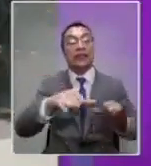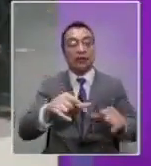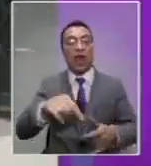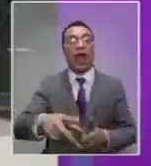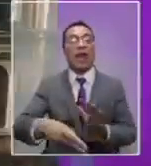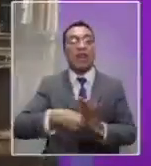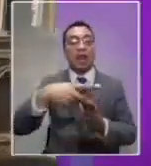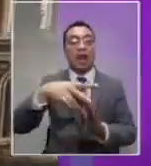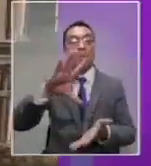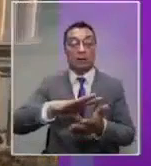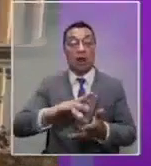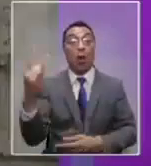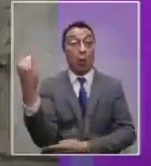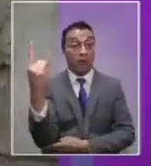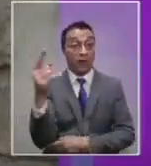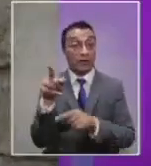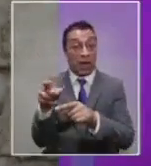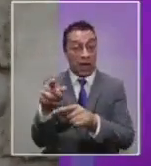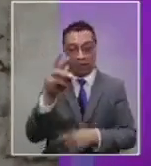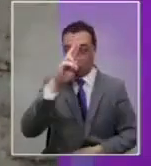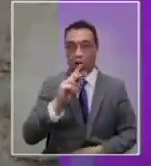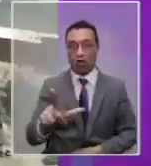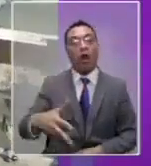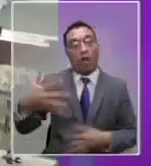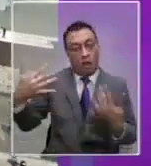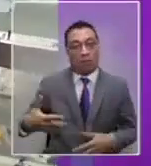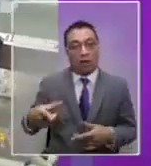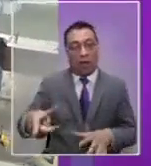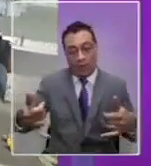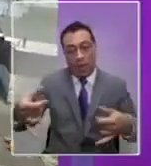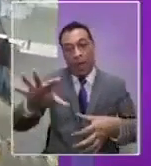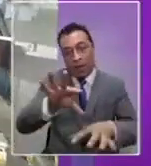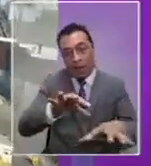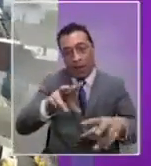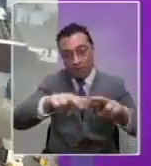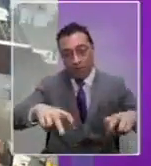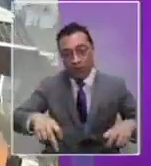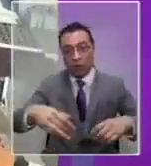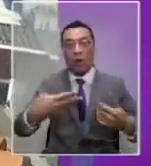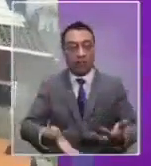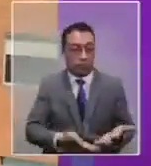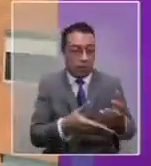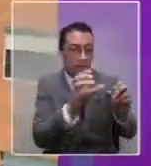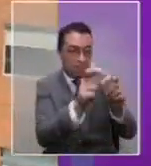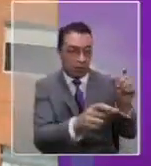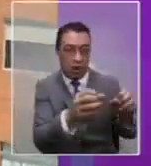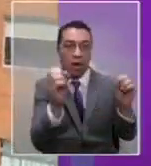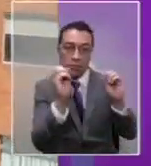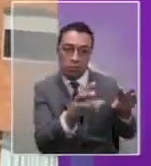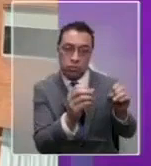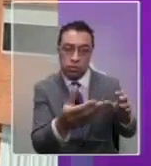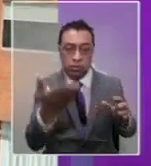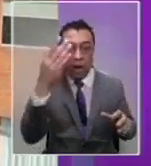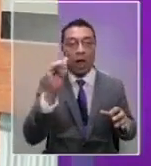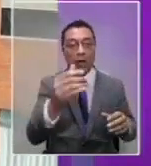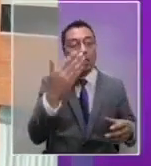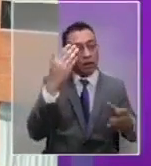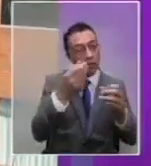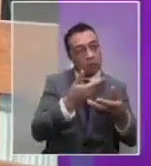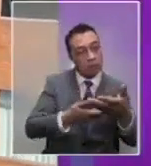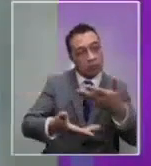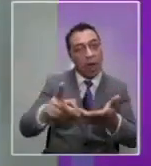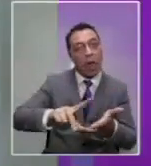país. Las universidades cumplen un rol fundamental en la investigación, formación de capital humano avanzado y